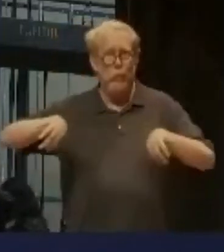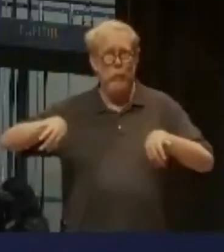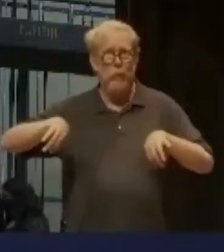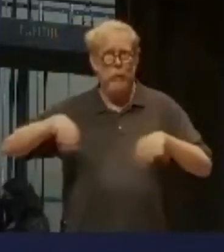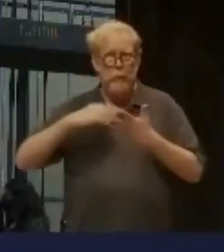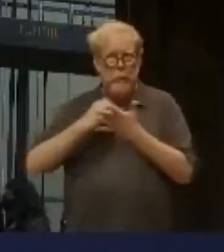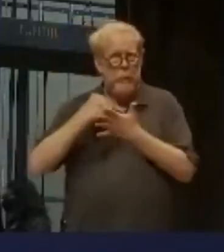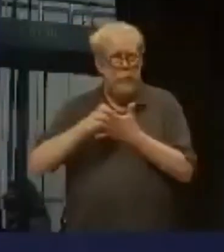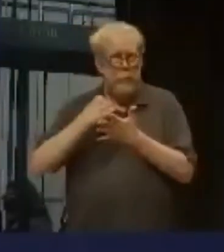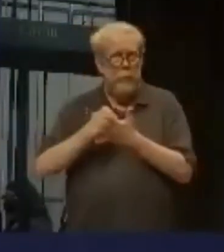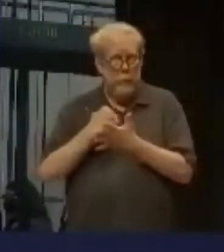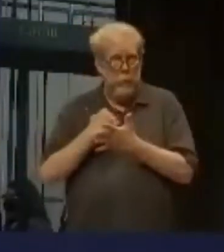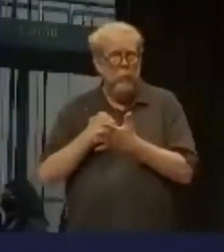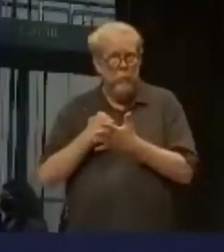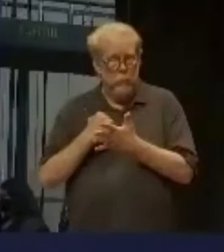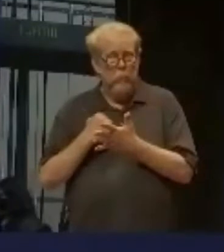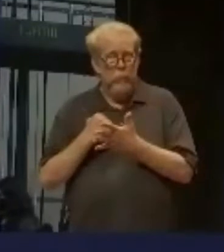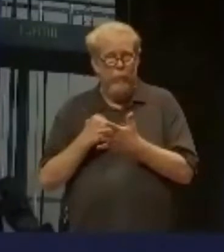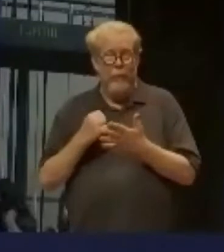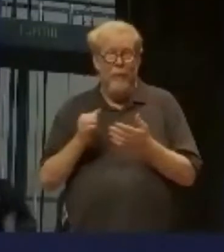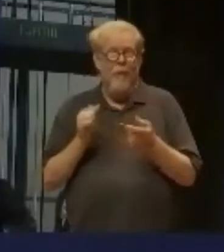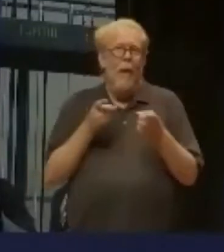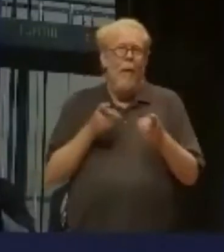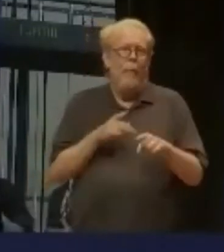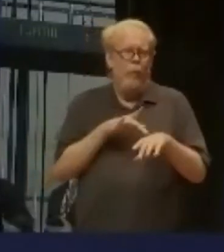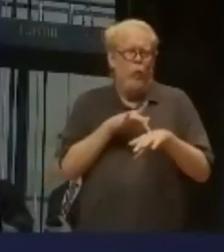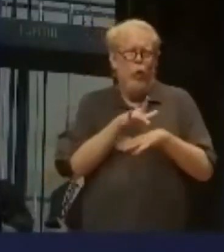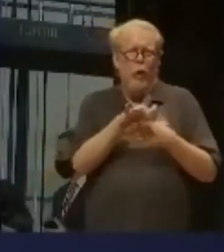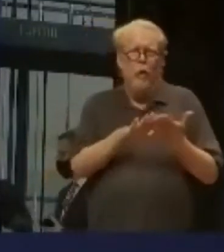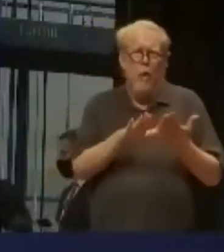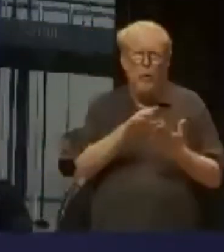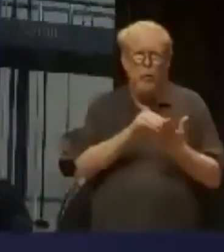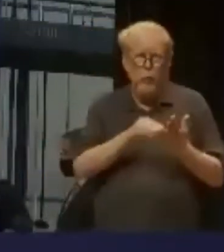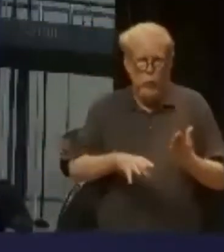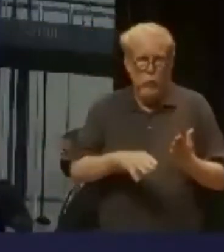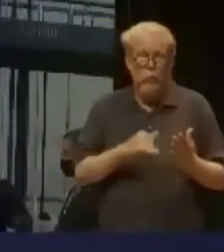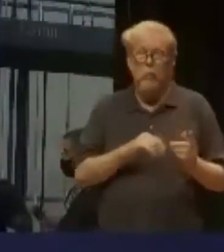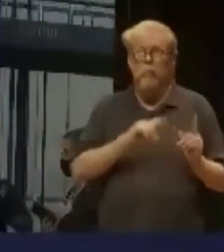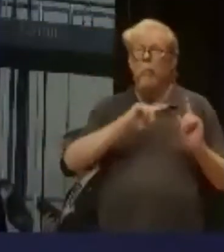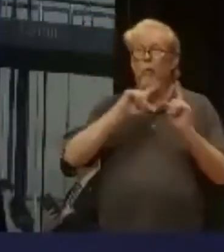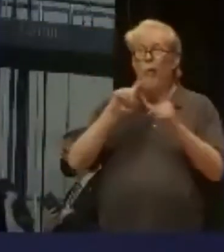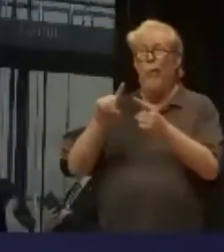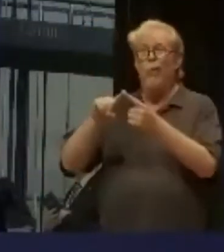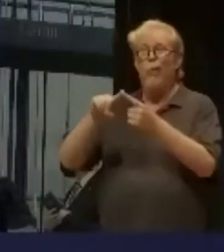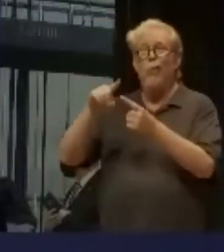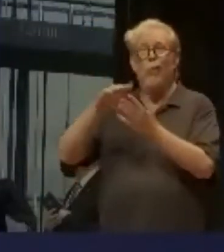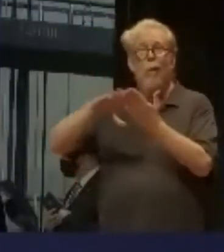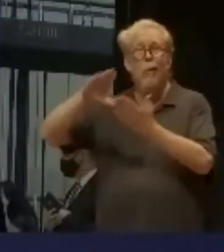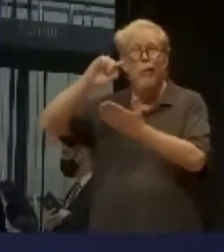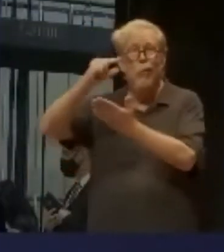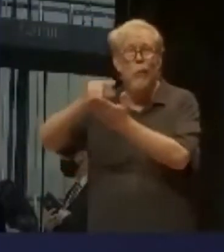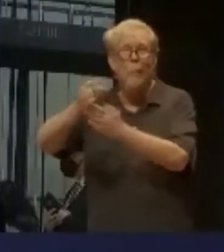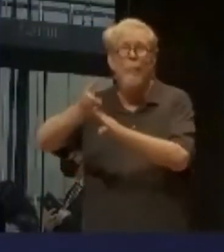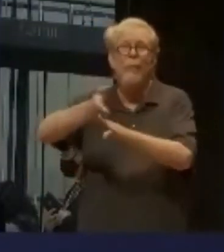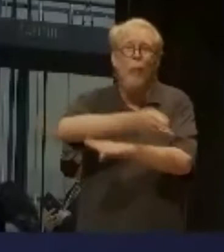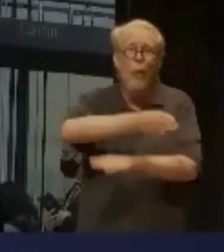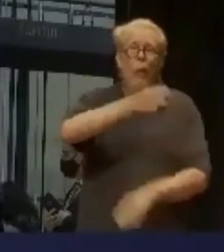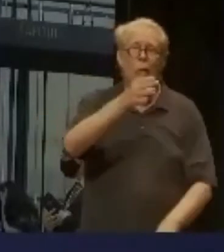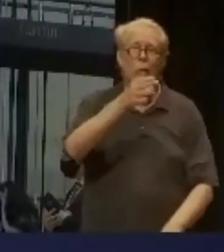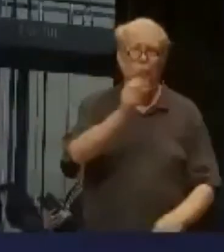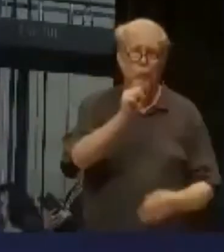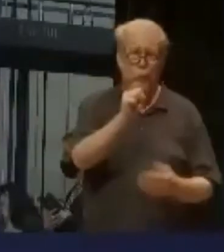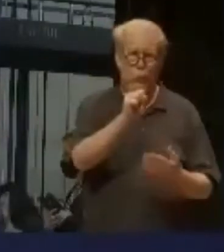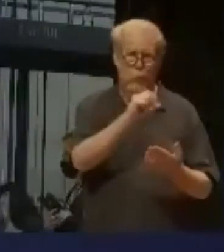títulos técnicos o conocidos en inglés como la Associate's Degree. Y con los estudiantes de college, ellos Lo que pasa es que están